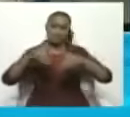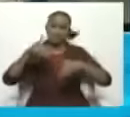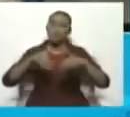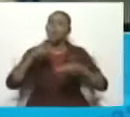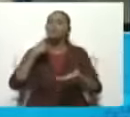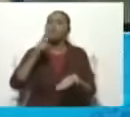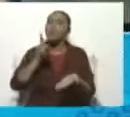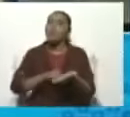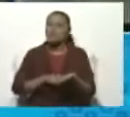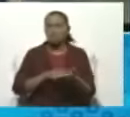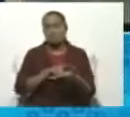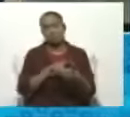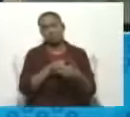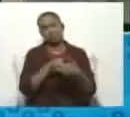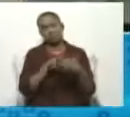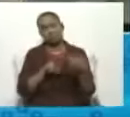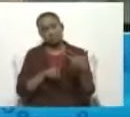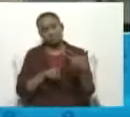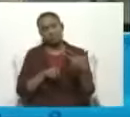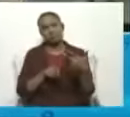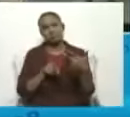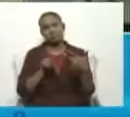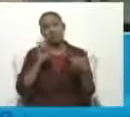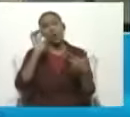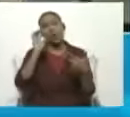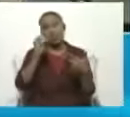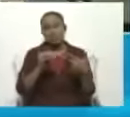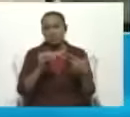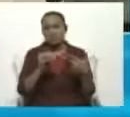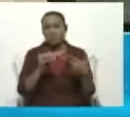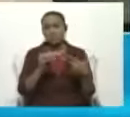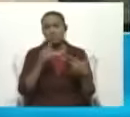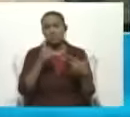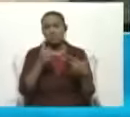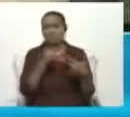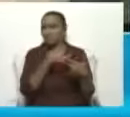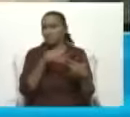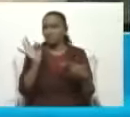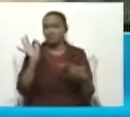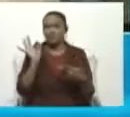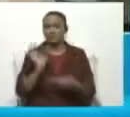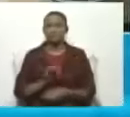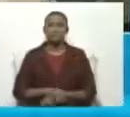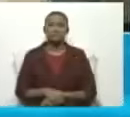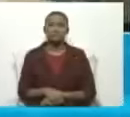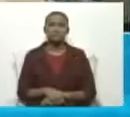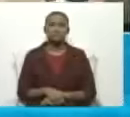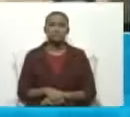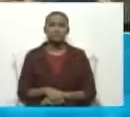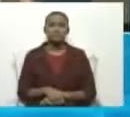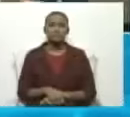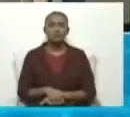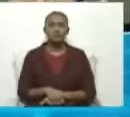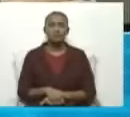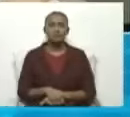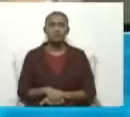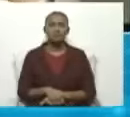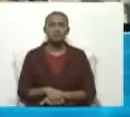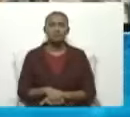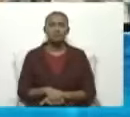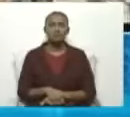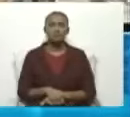objetivos fundamentales que nosotros nos planteamos. ¿Qué nos queda en lo adelante? Actividades medulares. Hoy, por un lado,